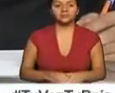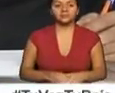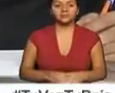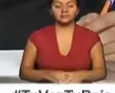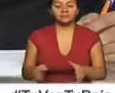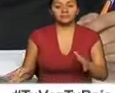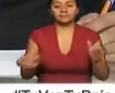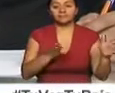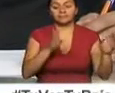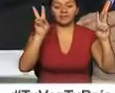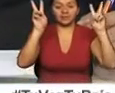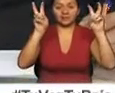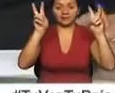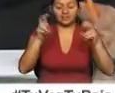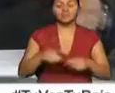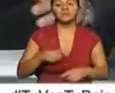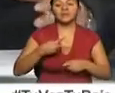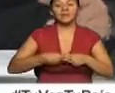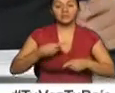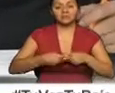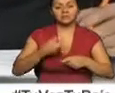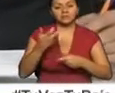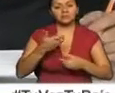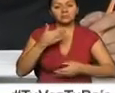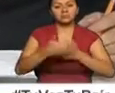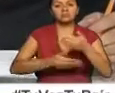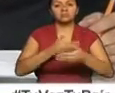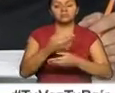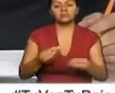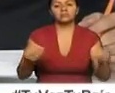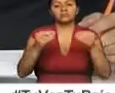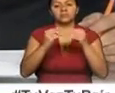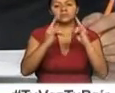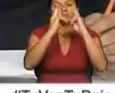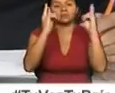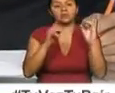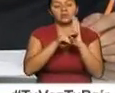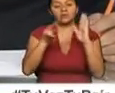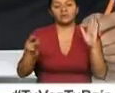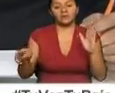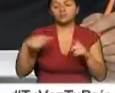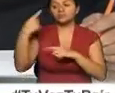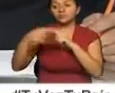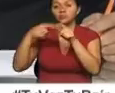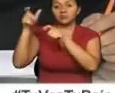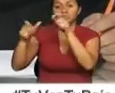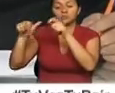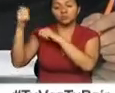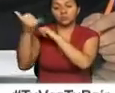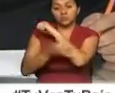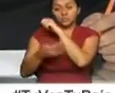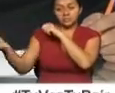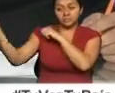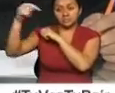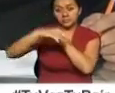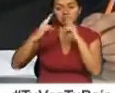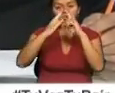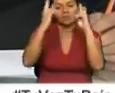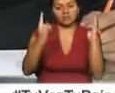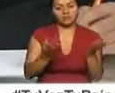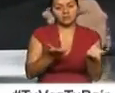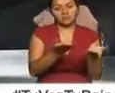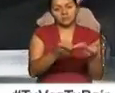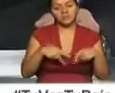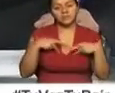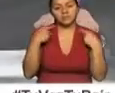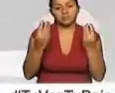En otro tema, en Grecia planean aumentar el número de albergues para los refugiados que llegan desde Oriente Medio huyendo de la